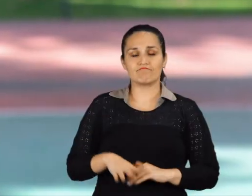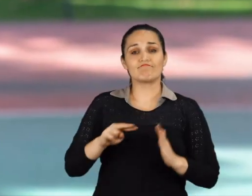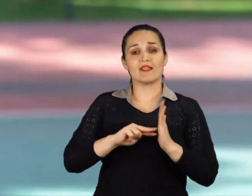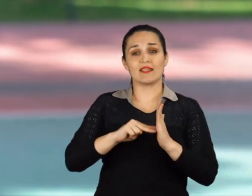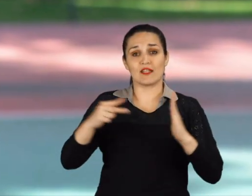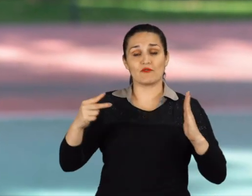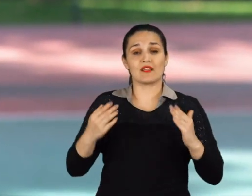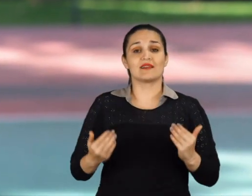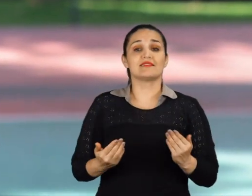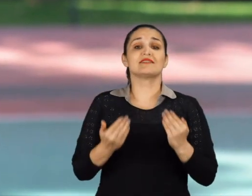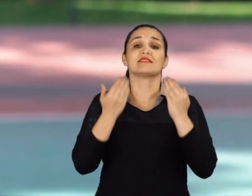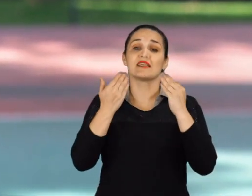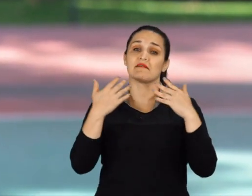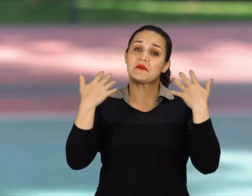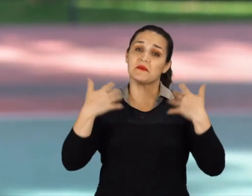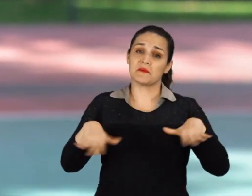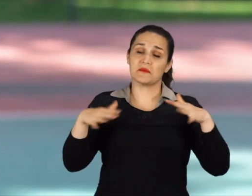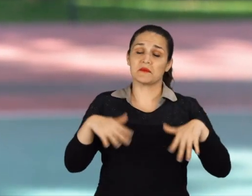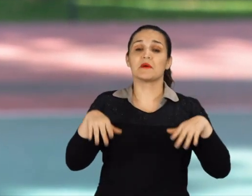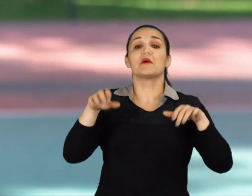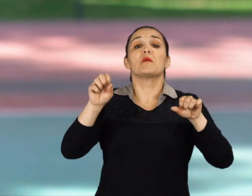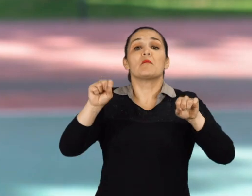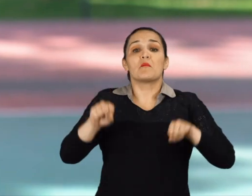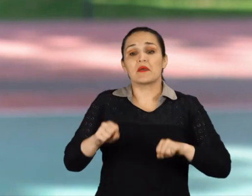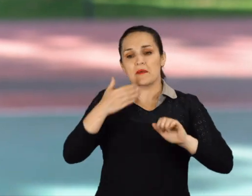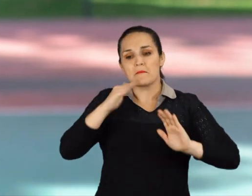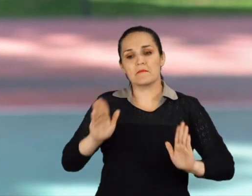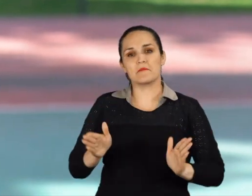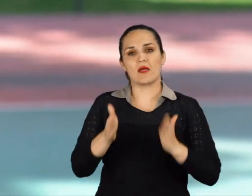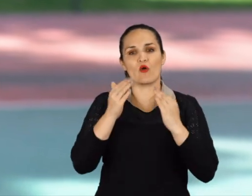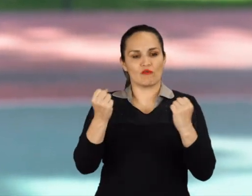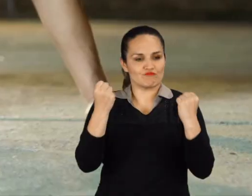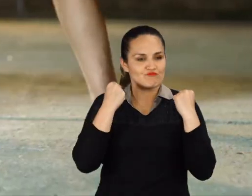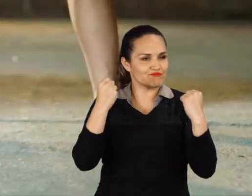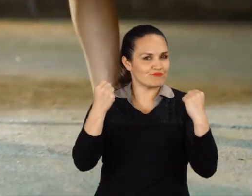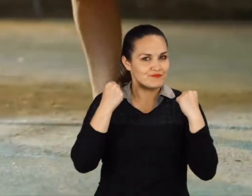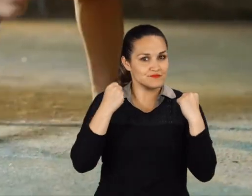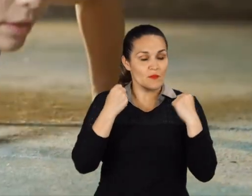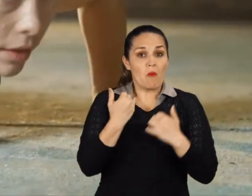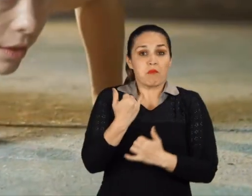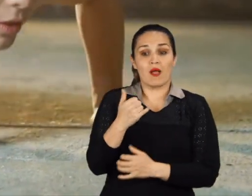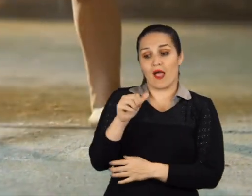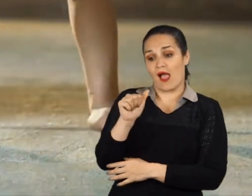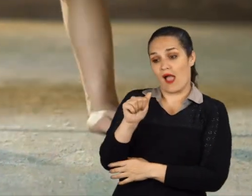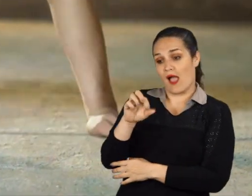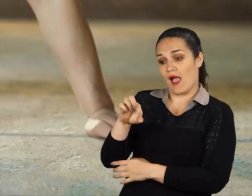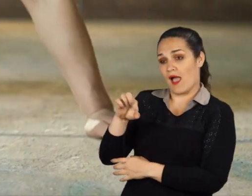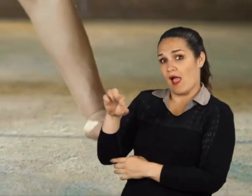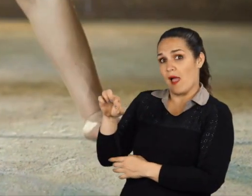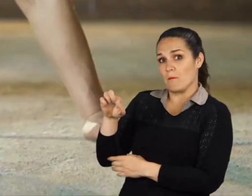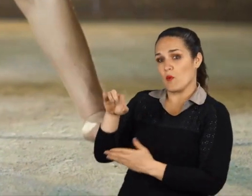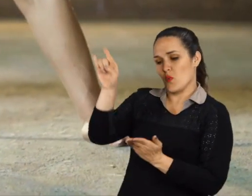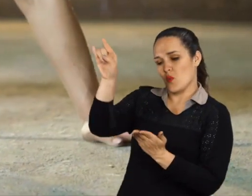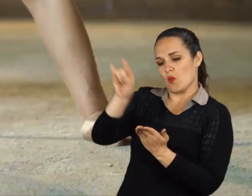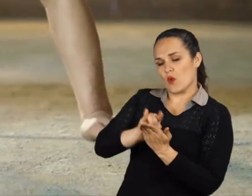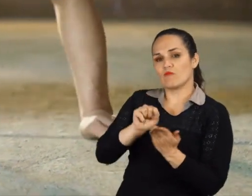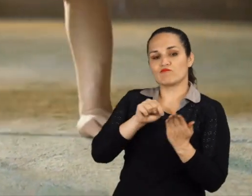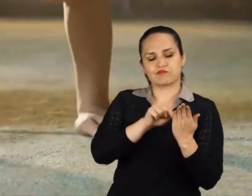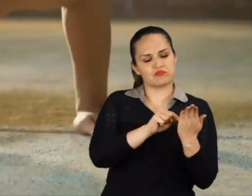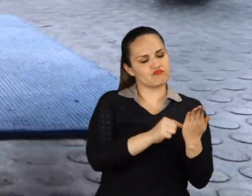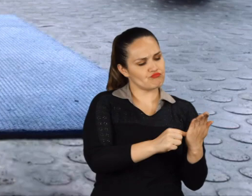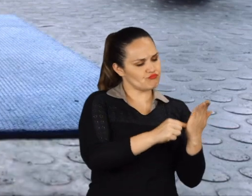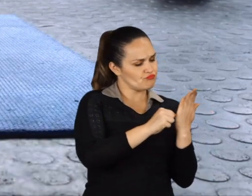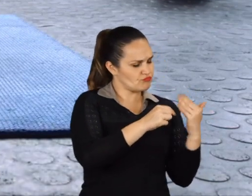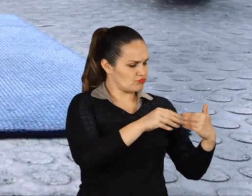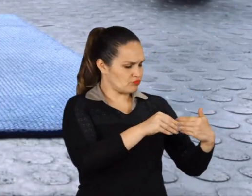La tecnología nos permite acercarnos un poco más a la parte del entrenamiento. Hay unas aplicaciones que nos pueden ayudar a las personas que